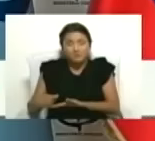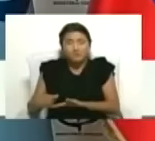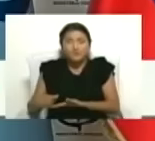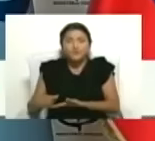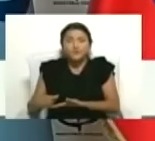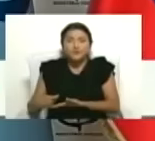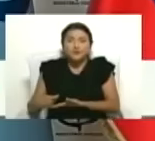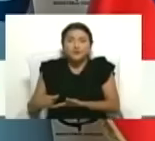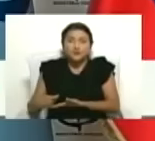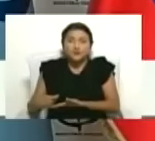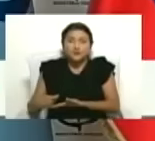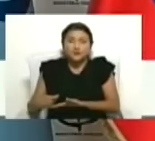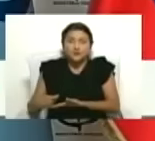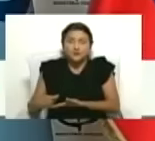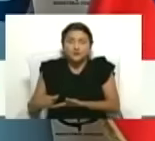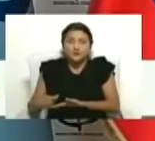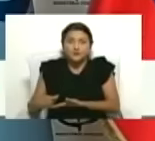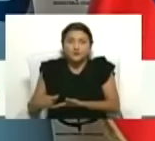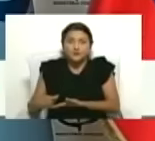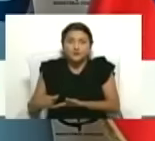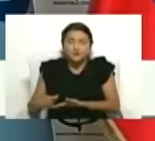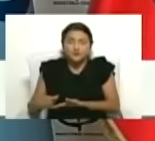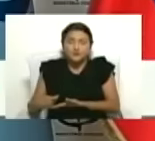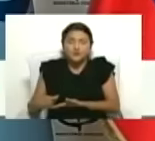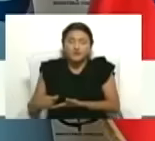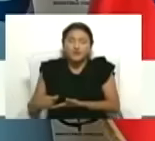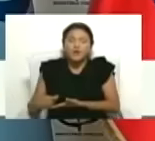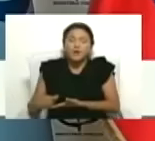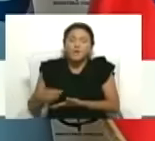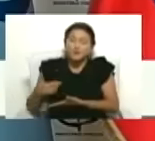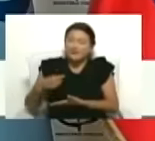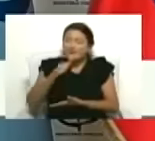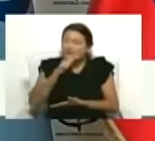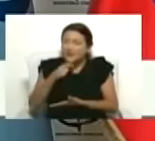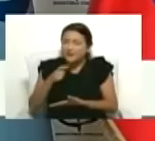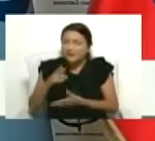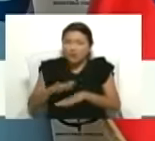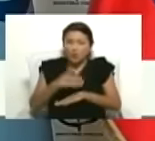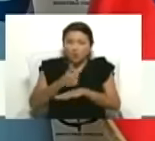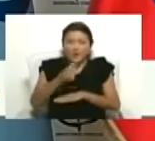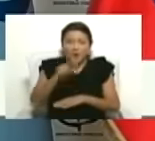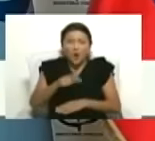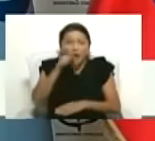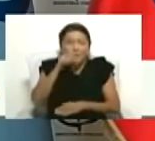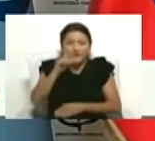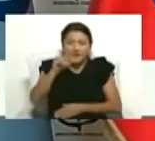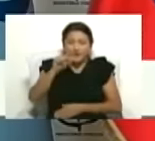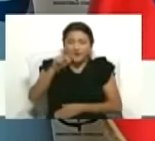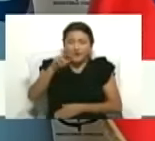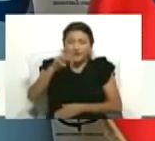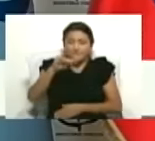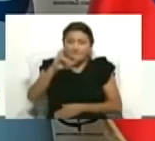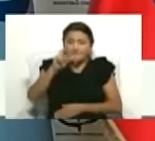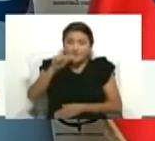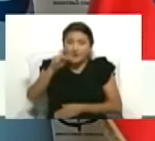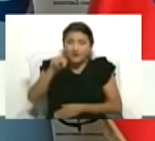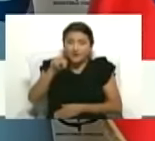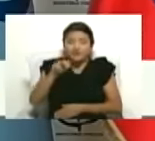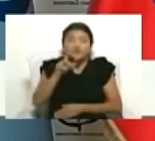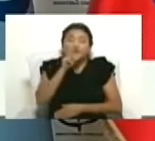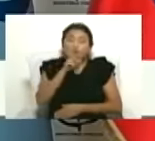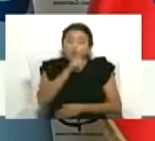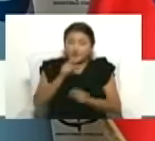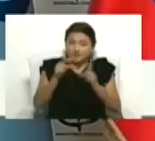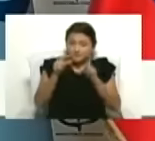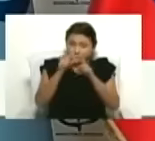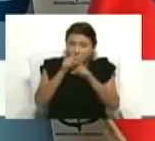a través de criptoactivos, está detrás de ello Damián Merlo. Capten este nombre.